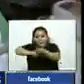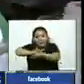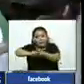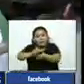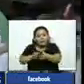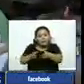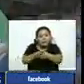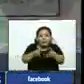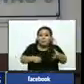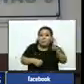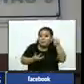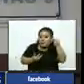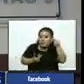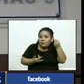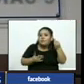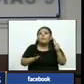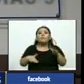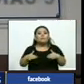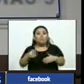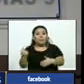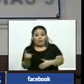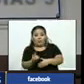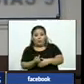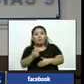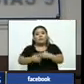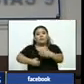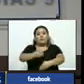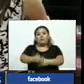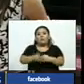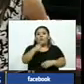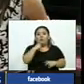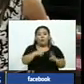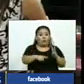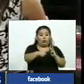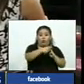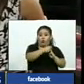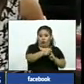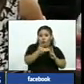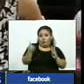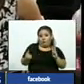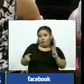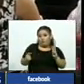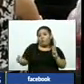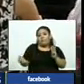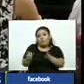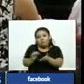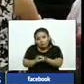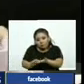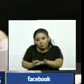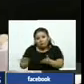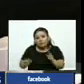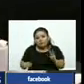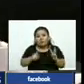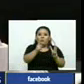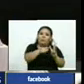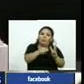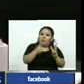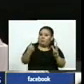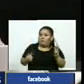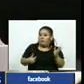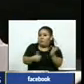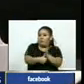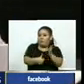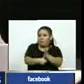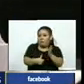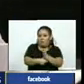cuotas sindicales. Los procesados fueron dos tesoreros de la alcaldía tecleña. Y en otro proceso, el alcalde por el delito